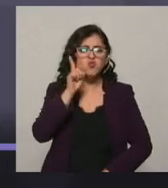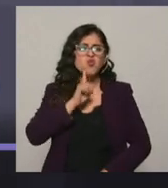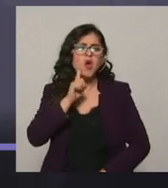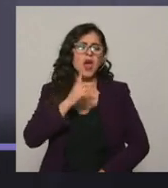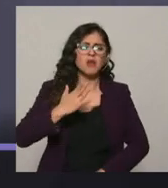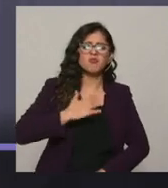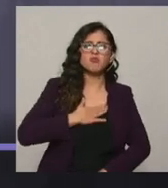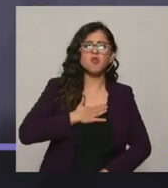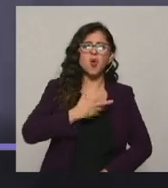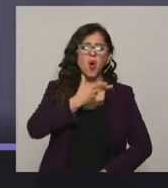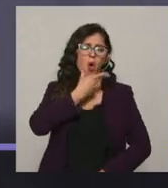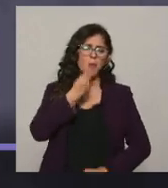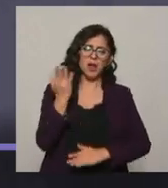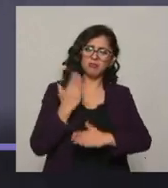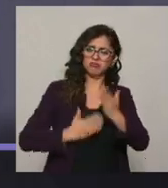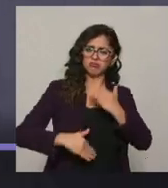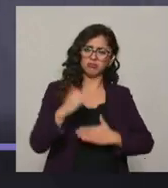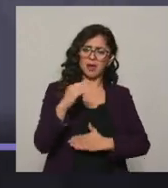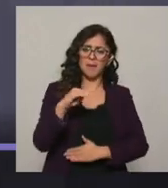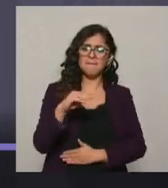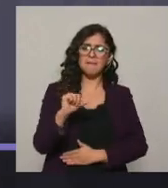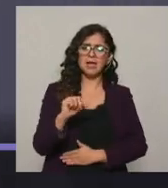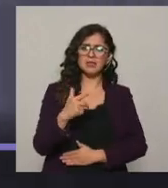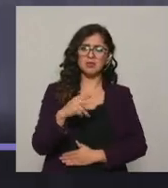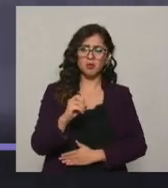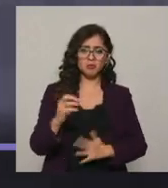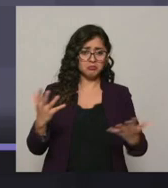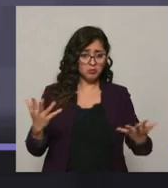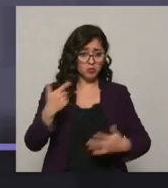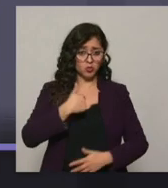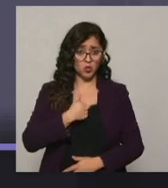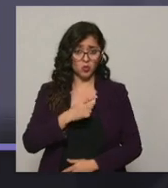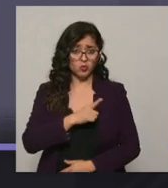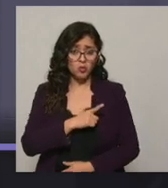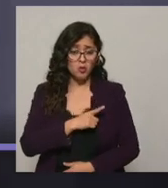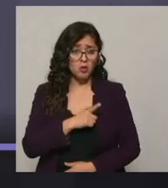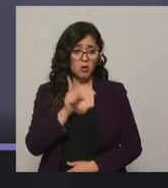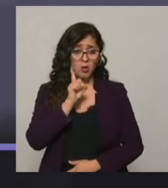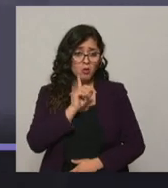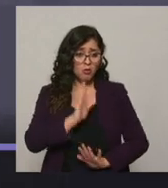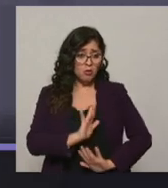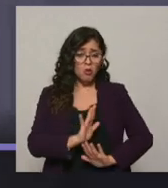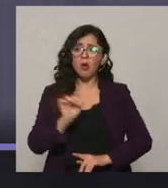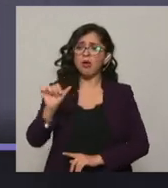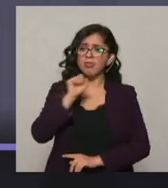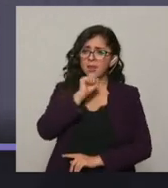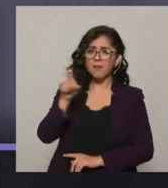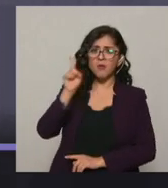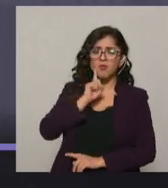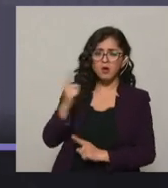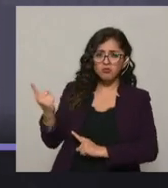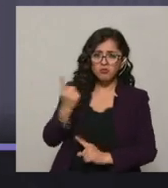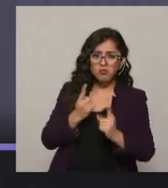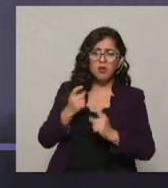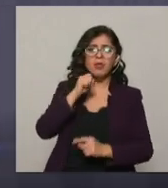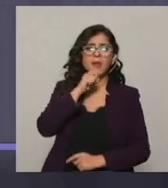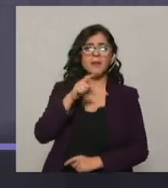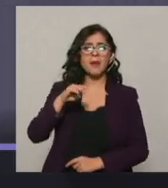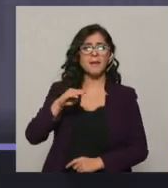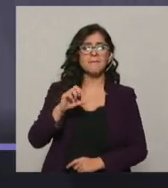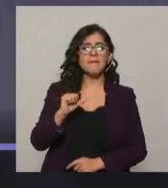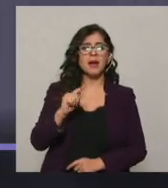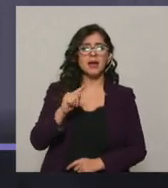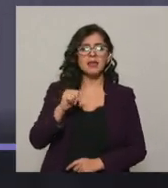accedo. Y además porque no estaba sola, estaba tanto la moderadora como Martín Vivanco, que también es